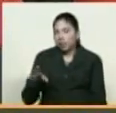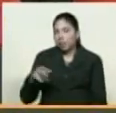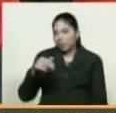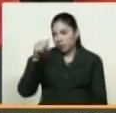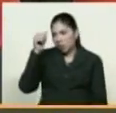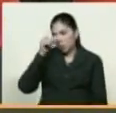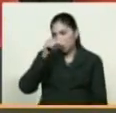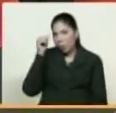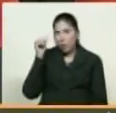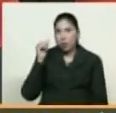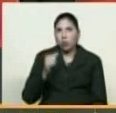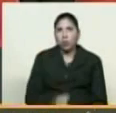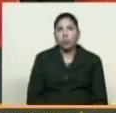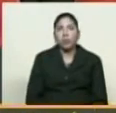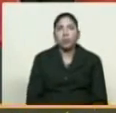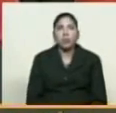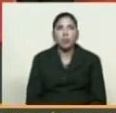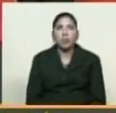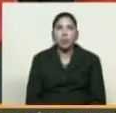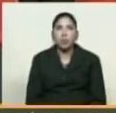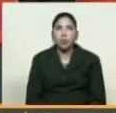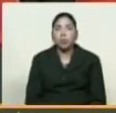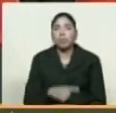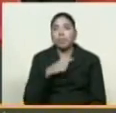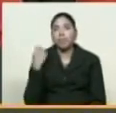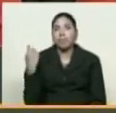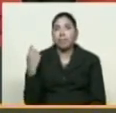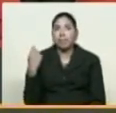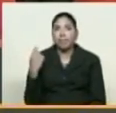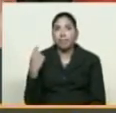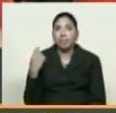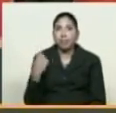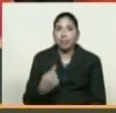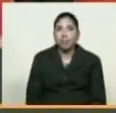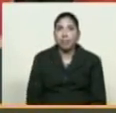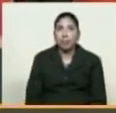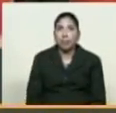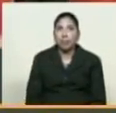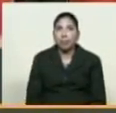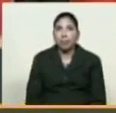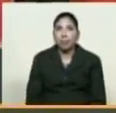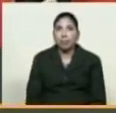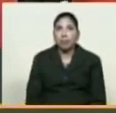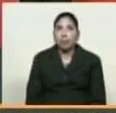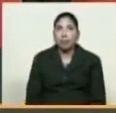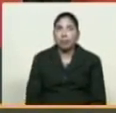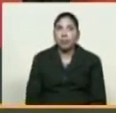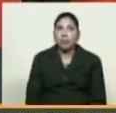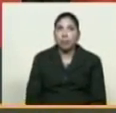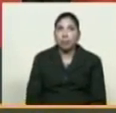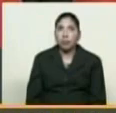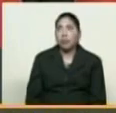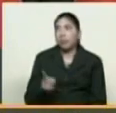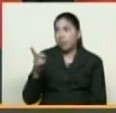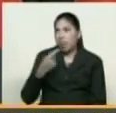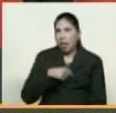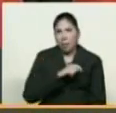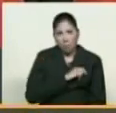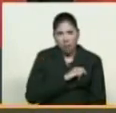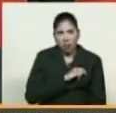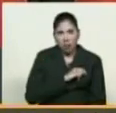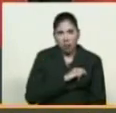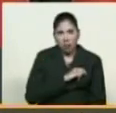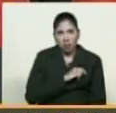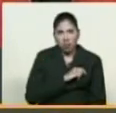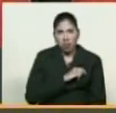toca reparación el domingo. Rasparon. Eso no va a salir en ninguna parte. O sea, en España lo van a decir, eso.